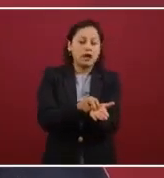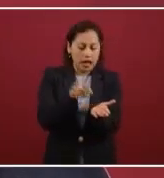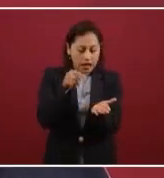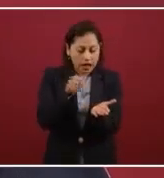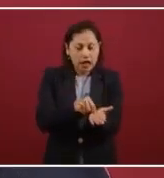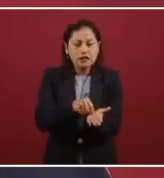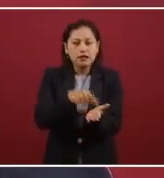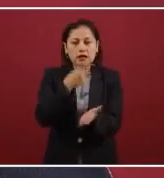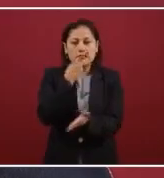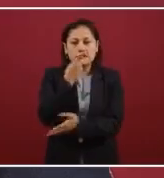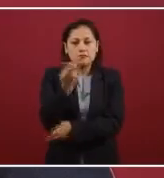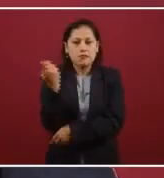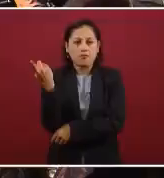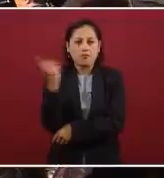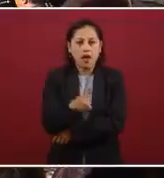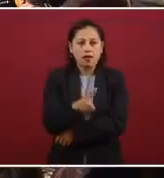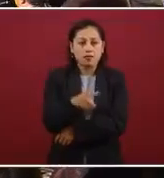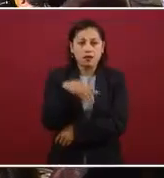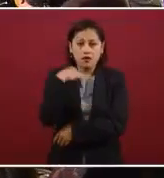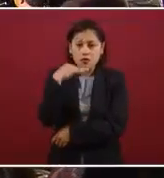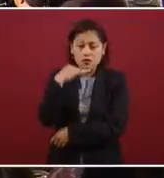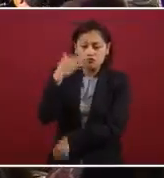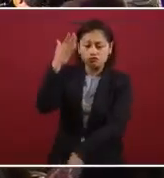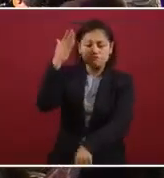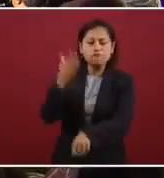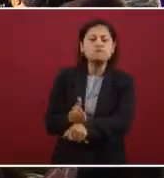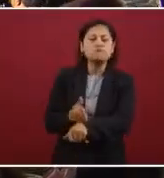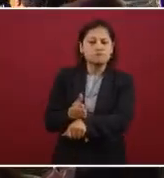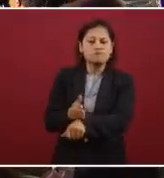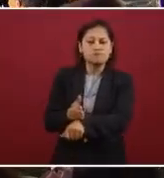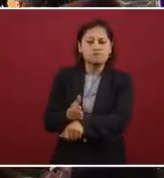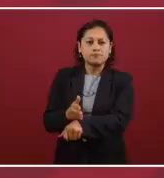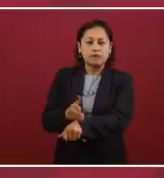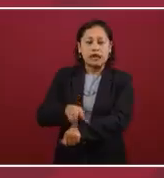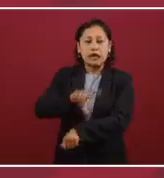corrupción y gobernar con el ejemplo,